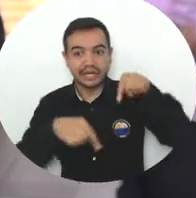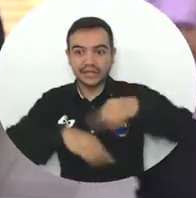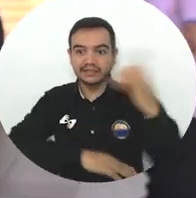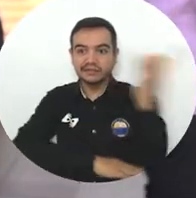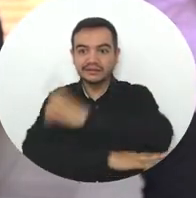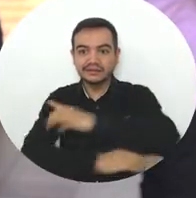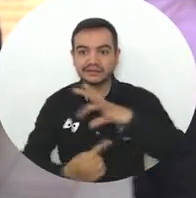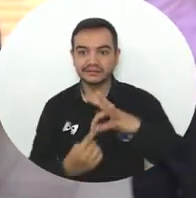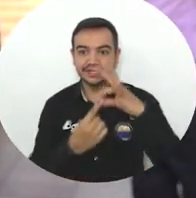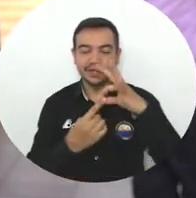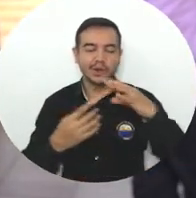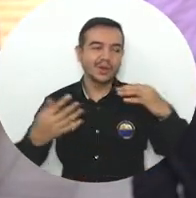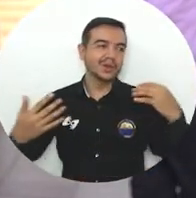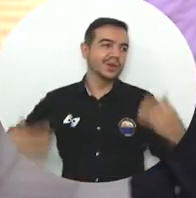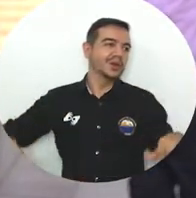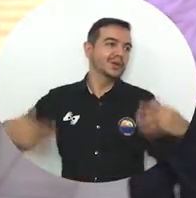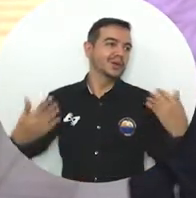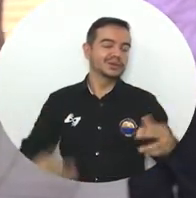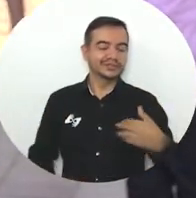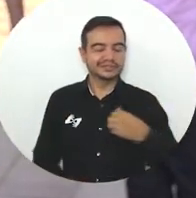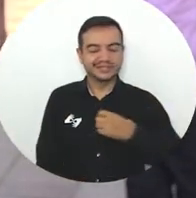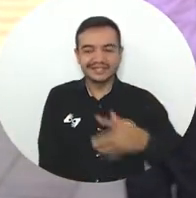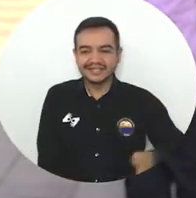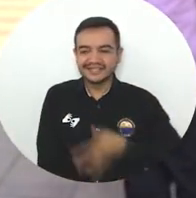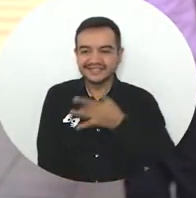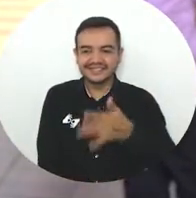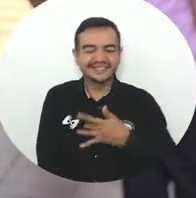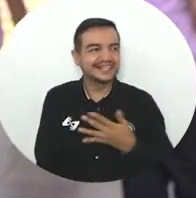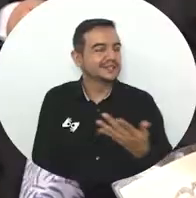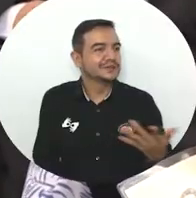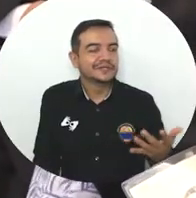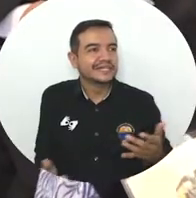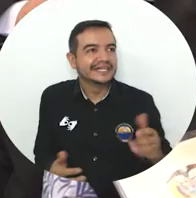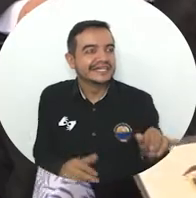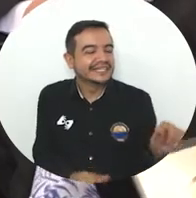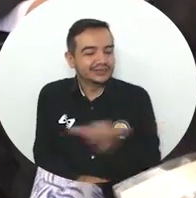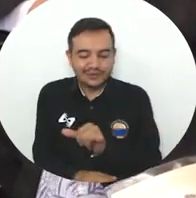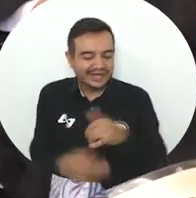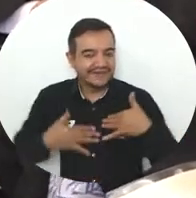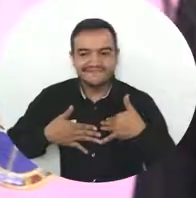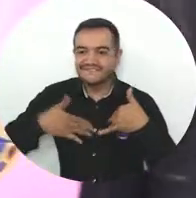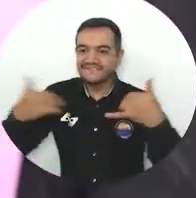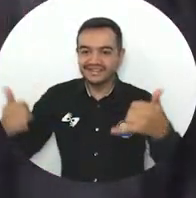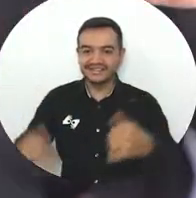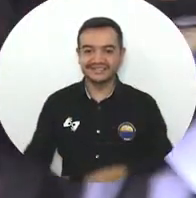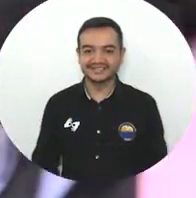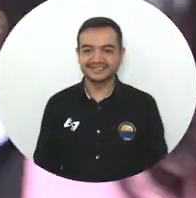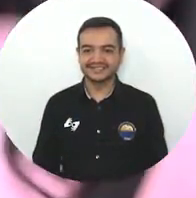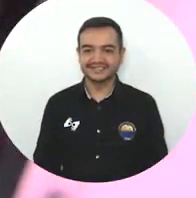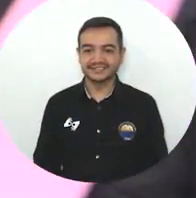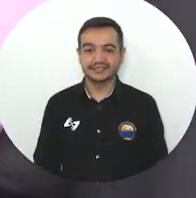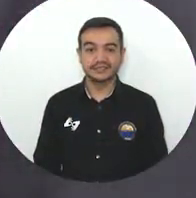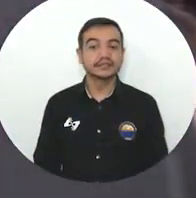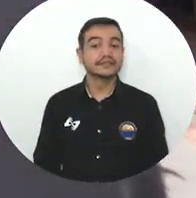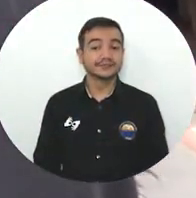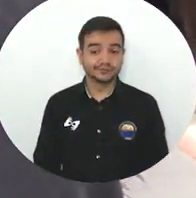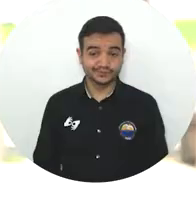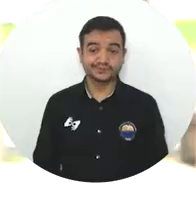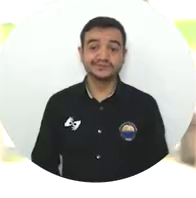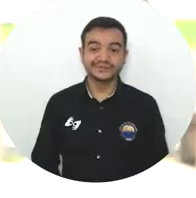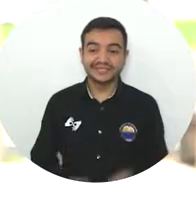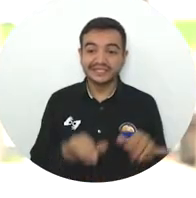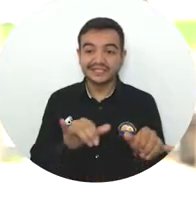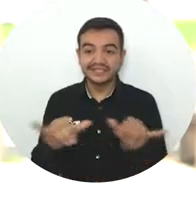especial para nosotros es una sensación que es difícil de describir, pero que es simplemente felicidad. Es un momento de mucha